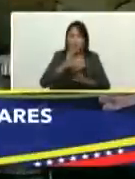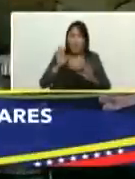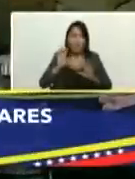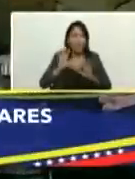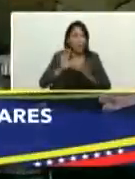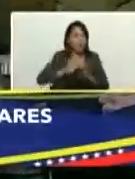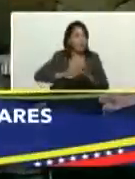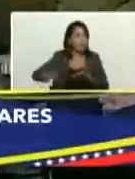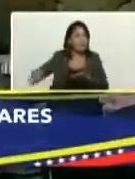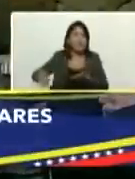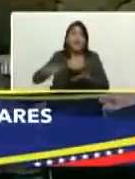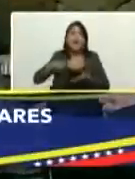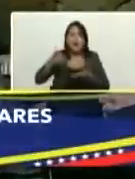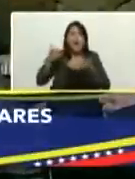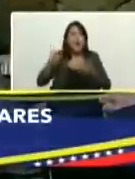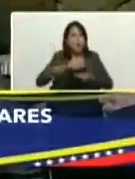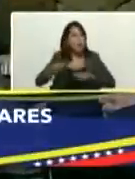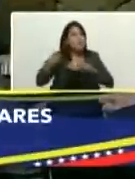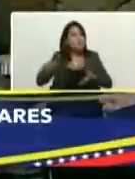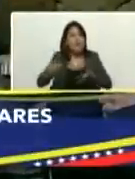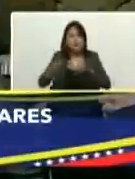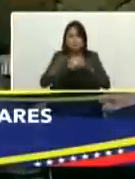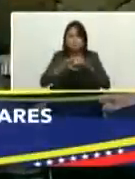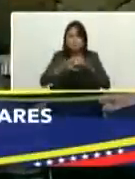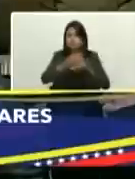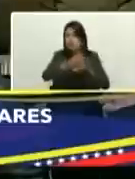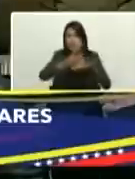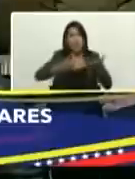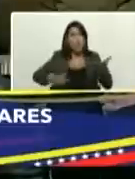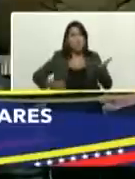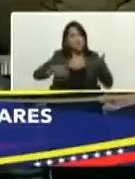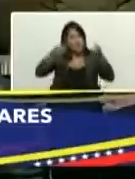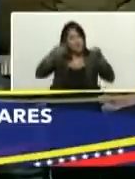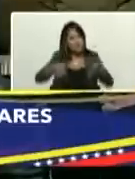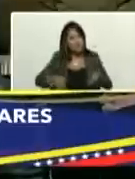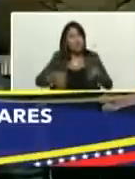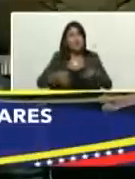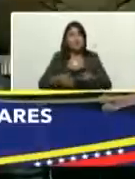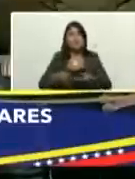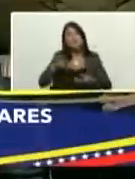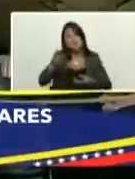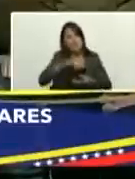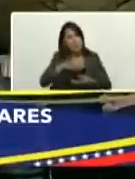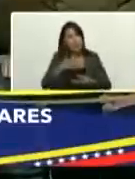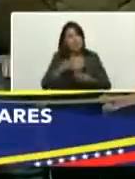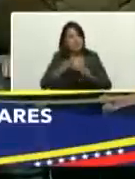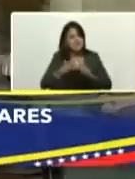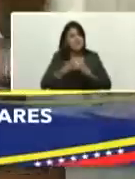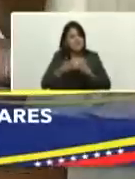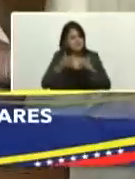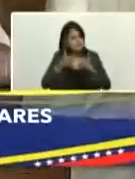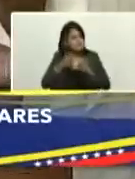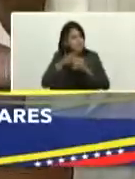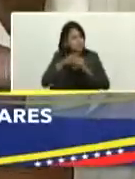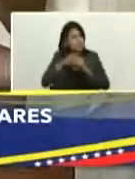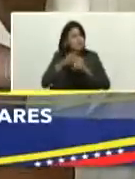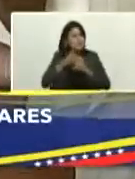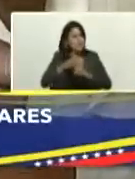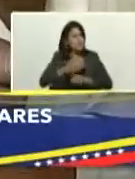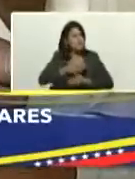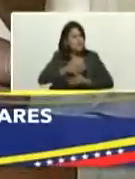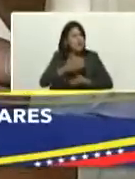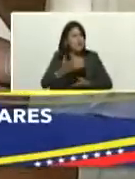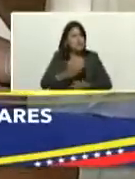hoy usted, con sus hijos, con su familia, va a vivir con dignidad. Cambia totalmente su